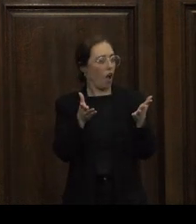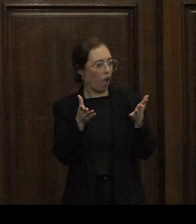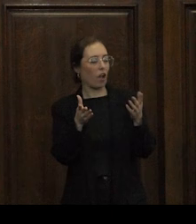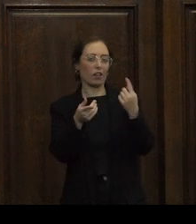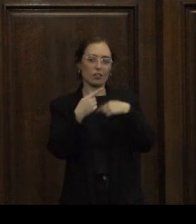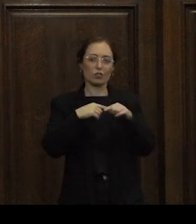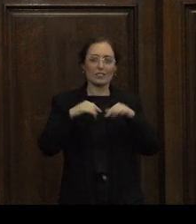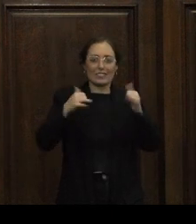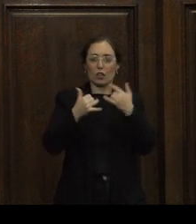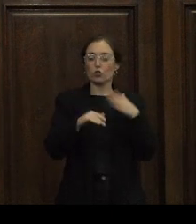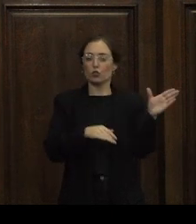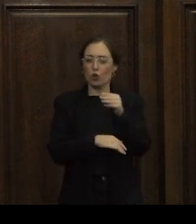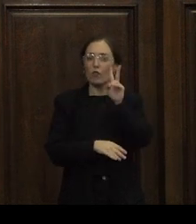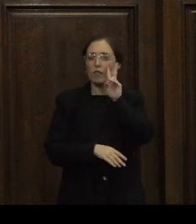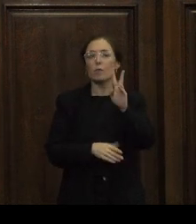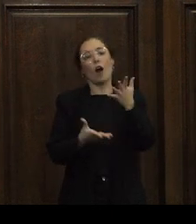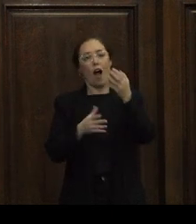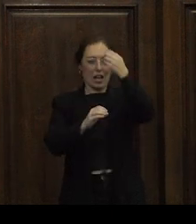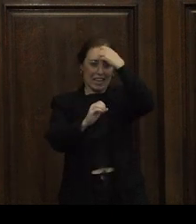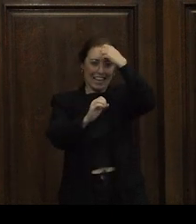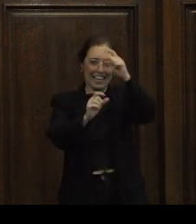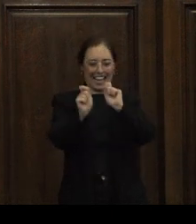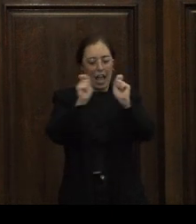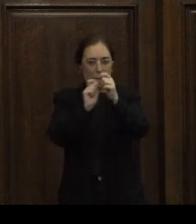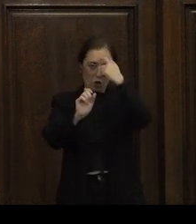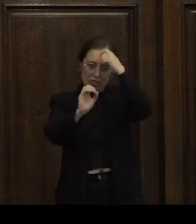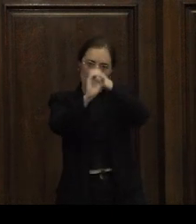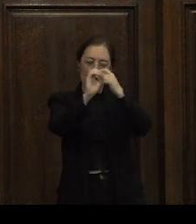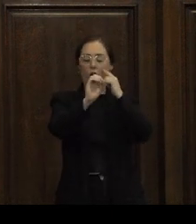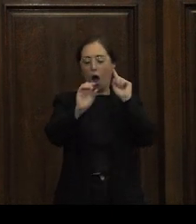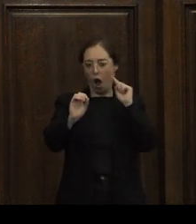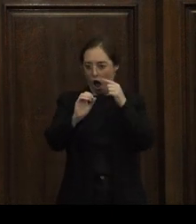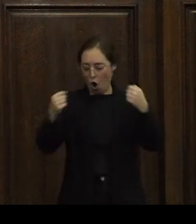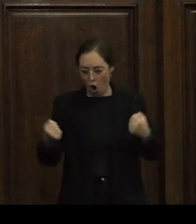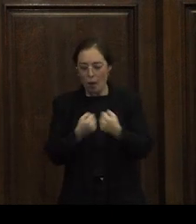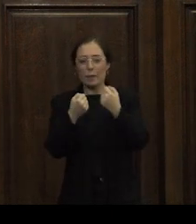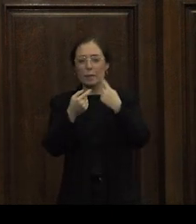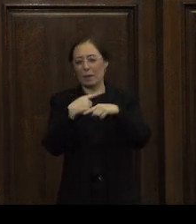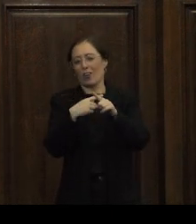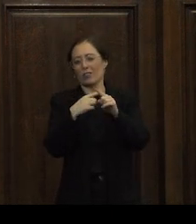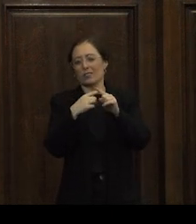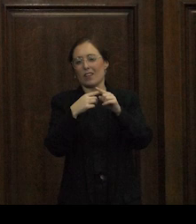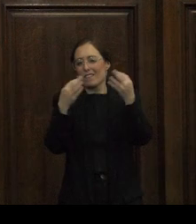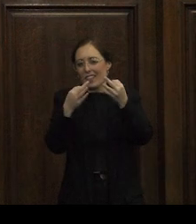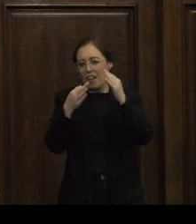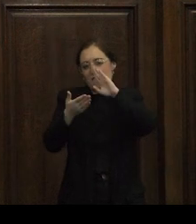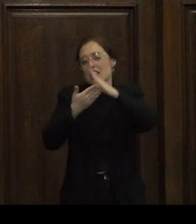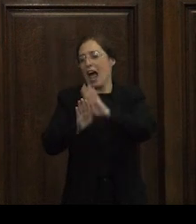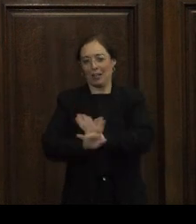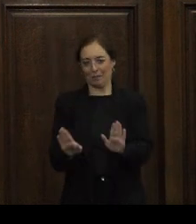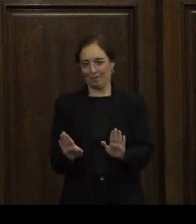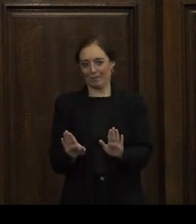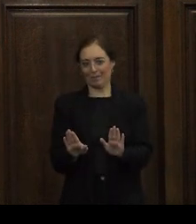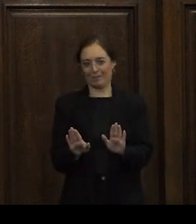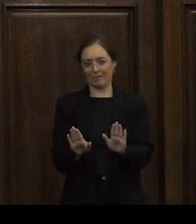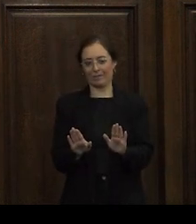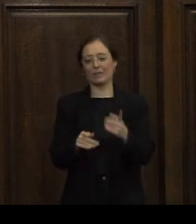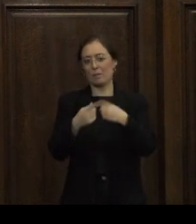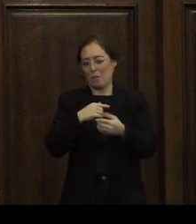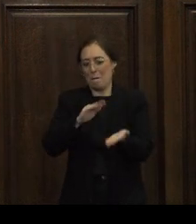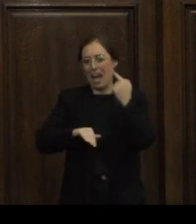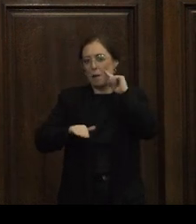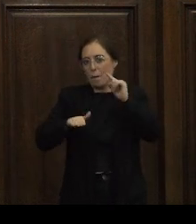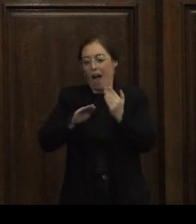el foco en él, en las innovaciones tecnológicas, pero lo propongo como si fuera la punta del iceberg, o sea, de una transformación mucho